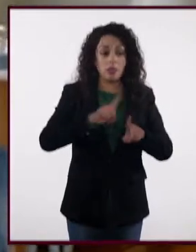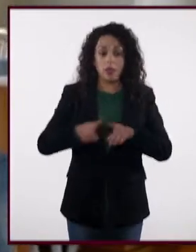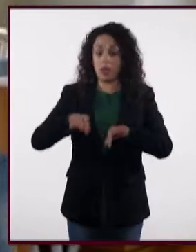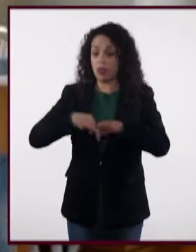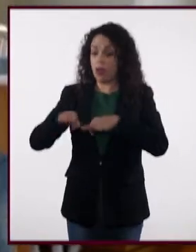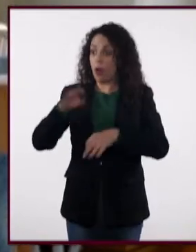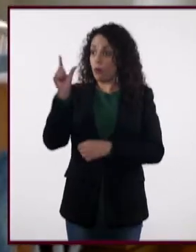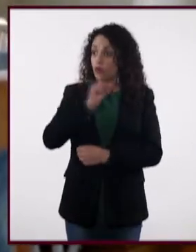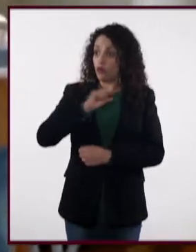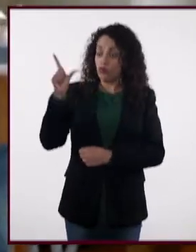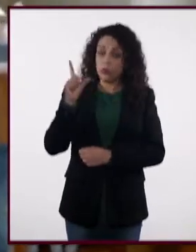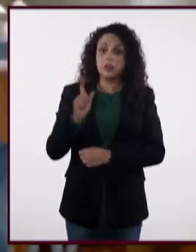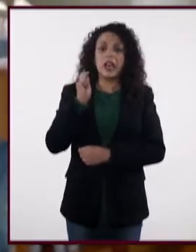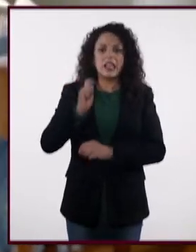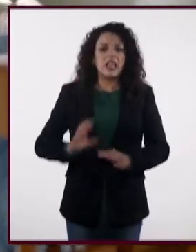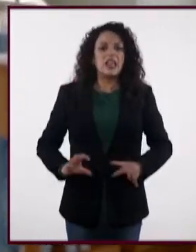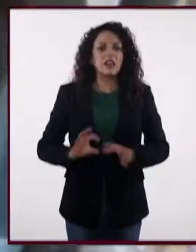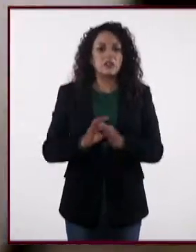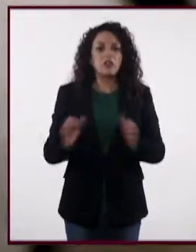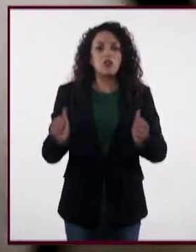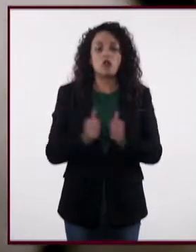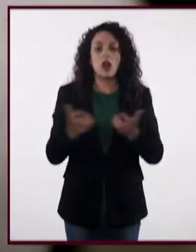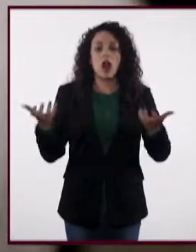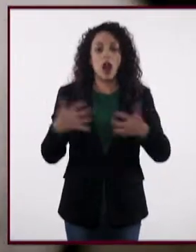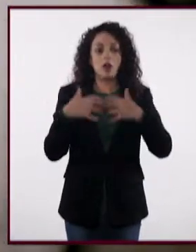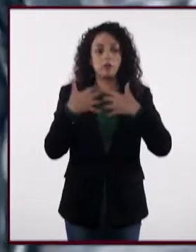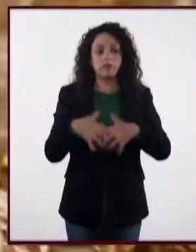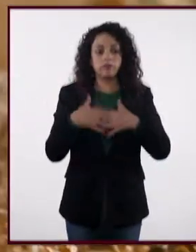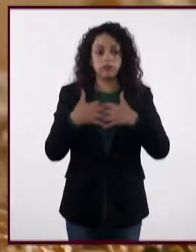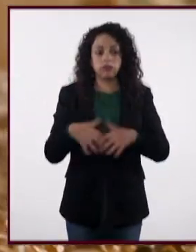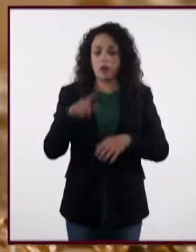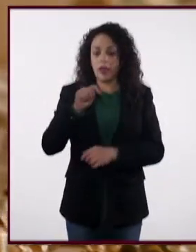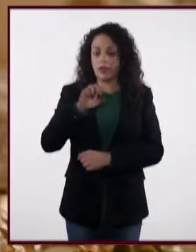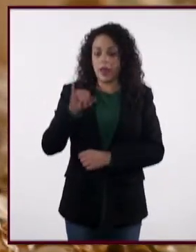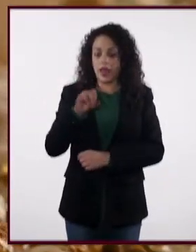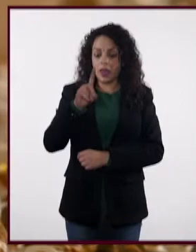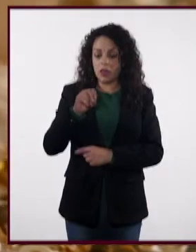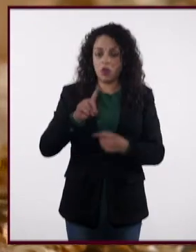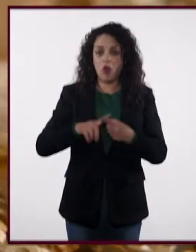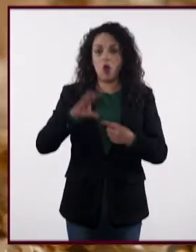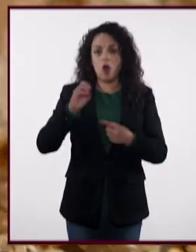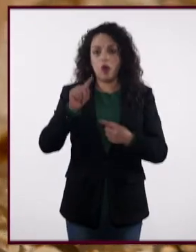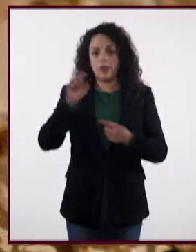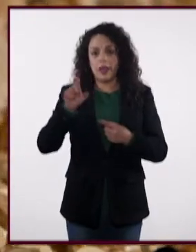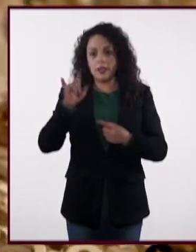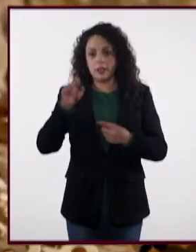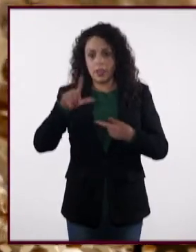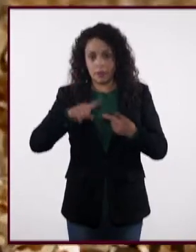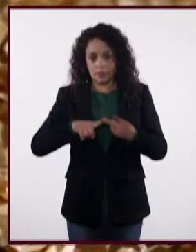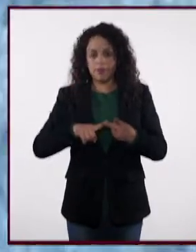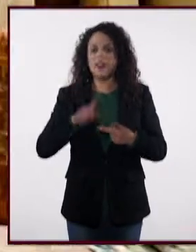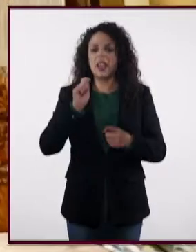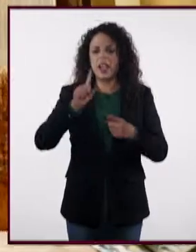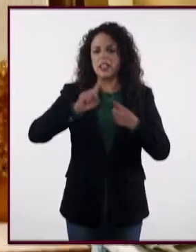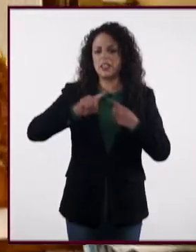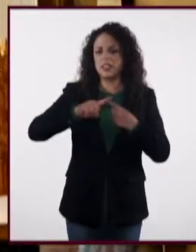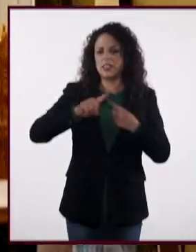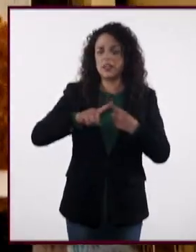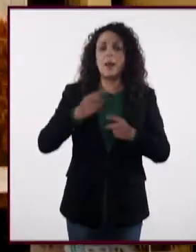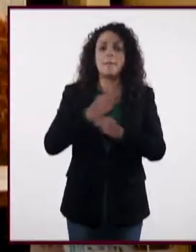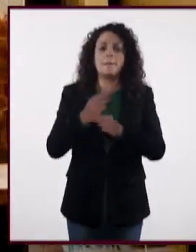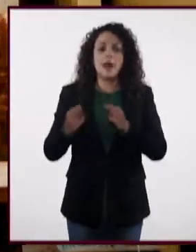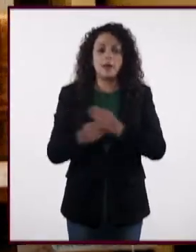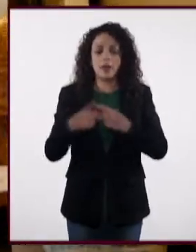que incluyen todo lo relacionado con la producción de textiles o tejidos. Los tejidos son a su vez materiales que se crean a partir